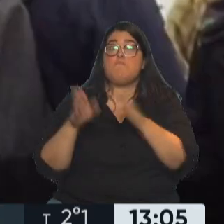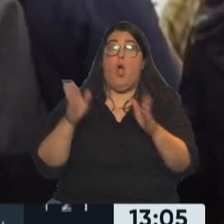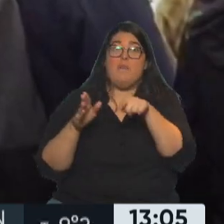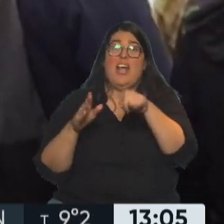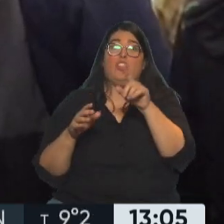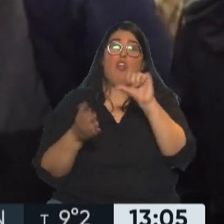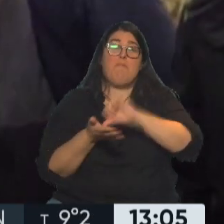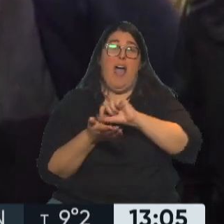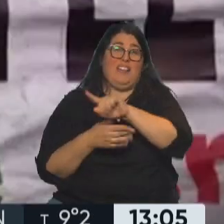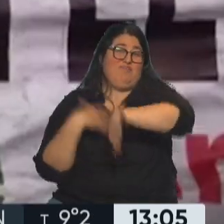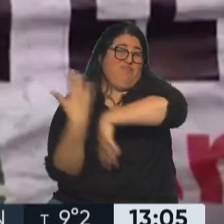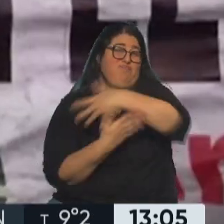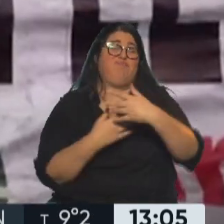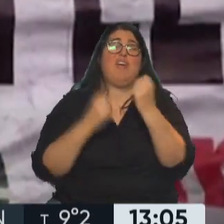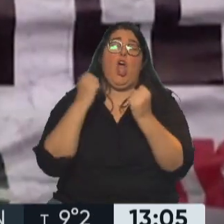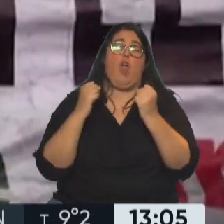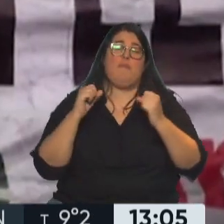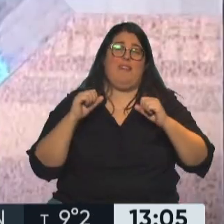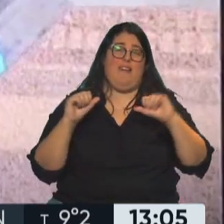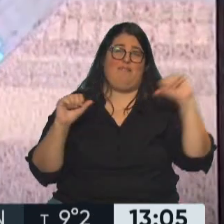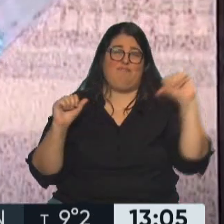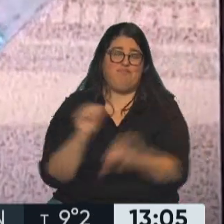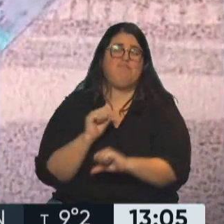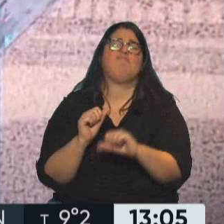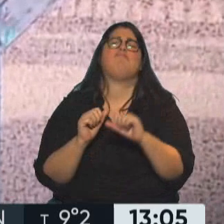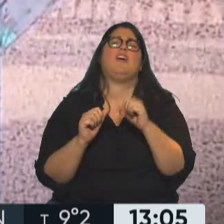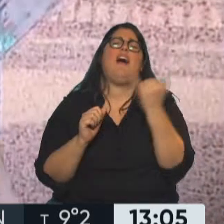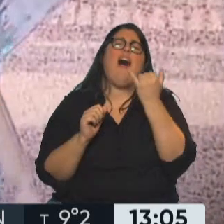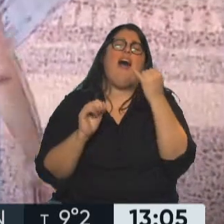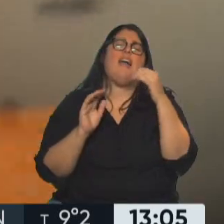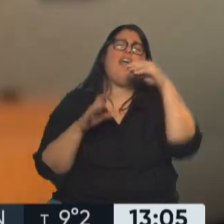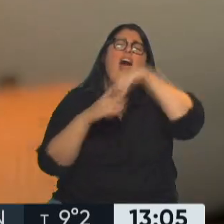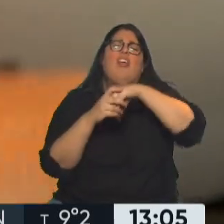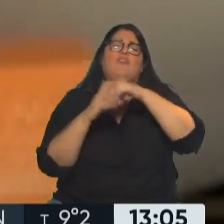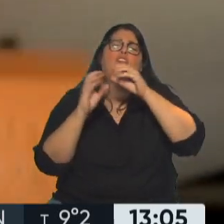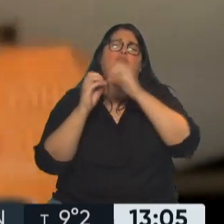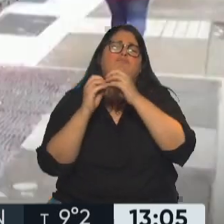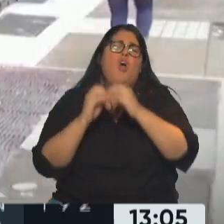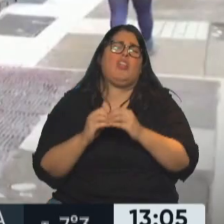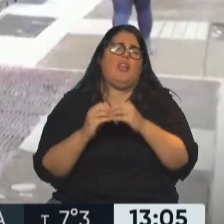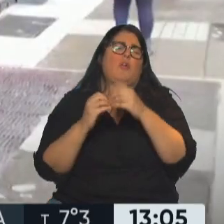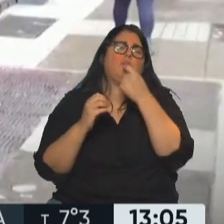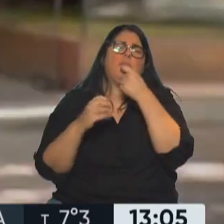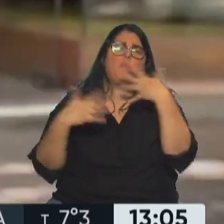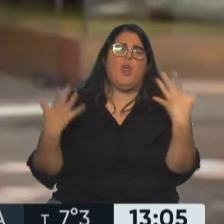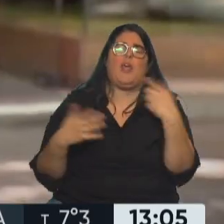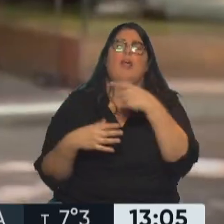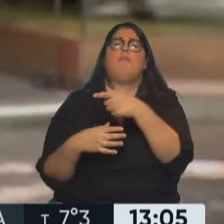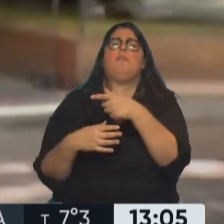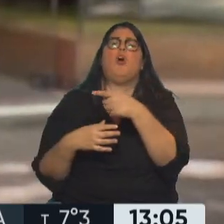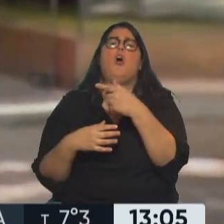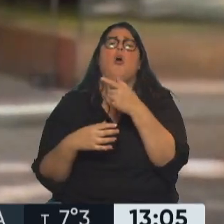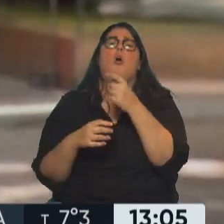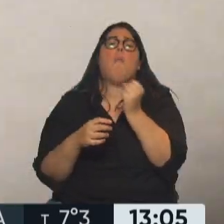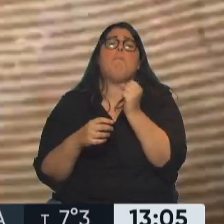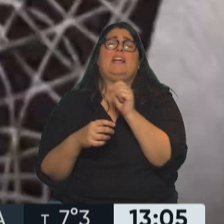sufre el enfriamiento de su economía, motivado por una conjunción de factores internos y externos, entre ellos la depreciación de